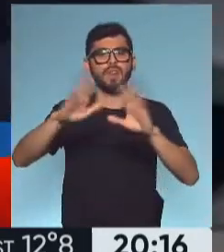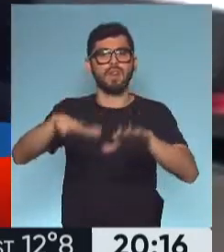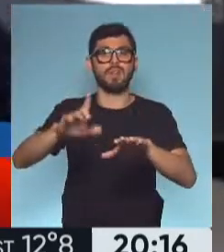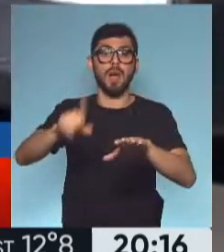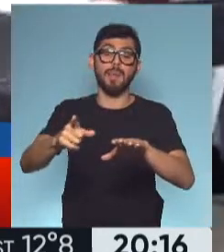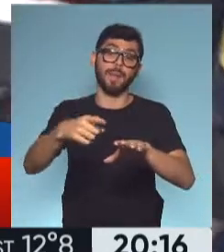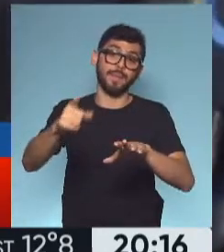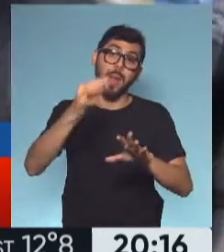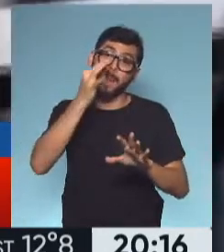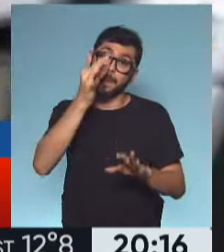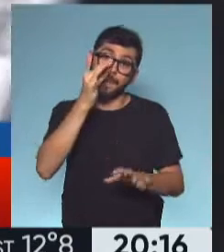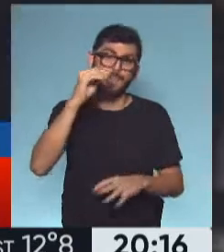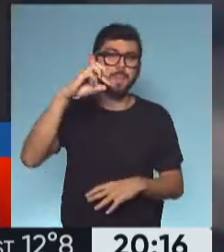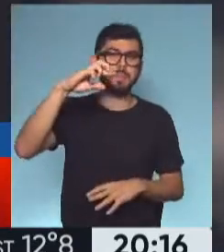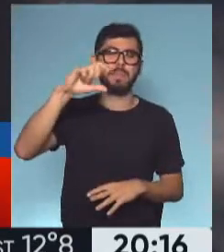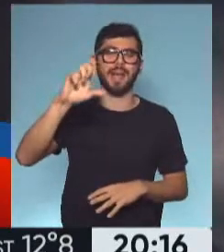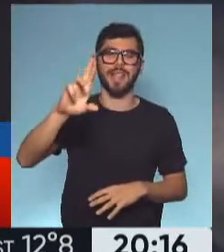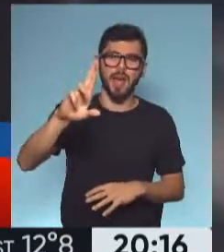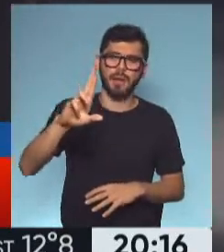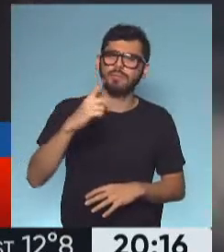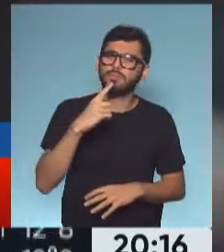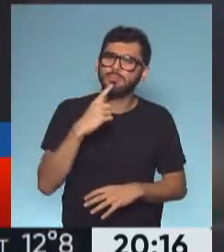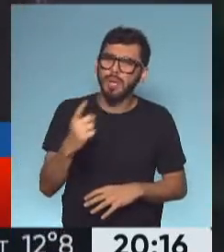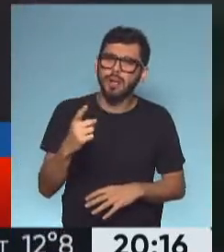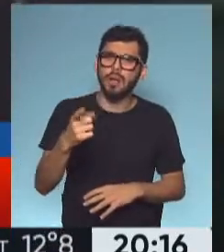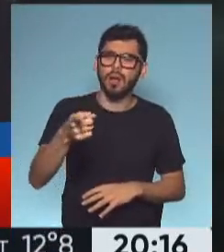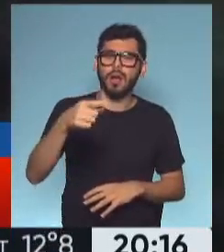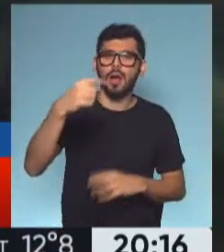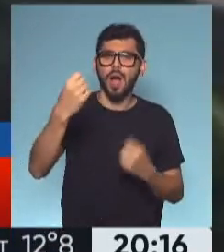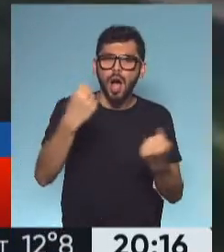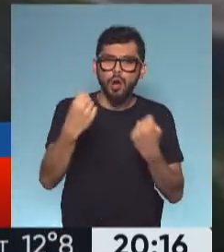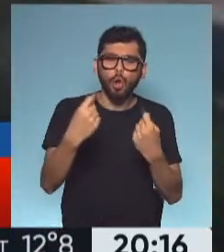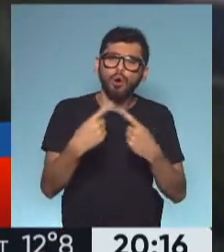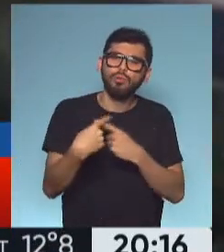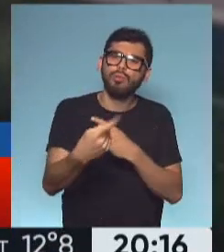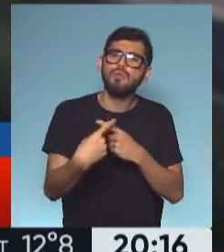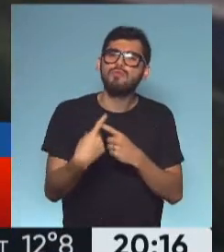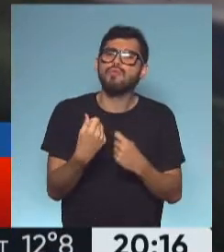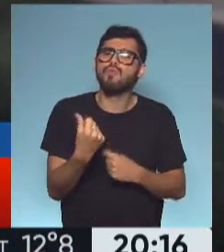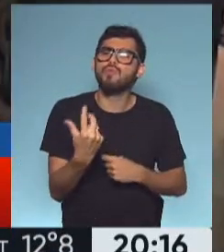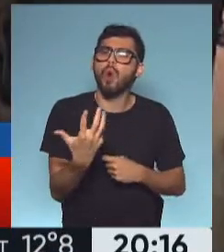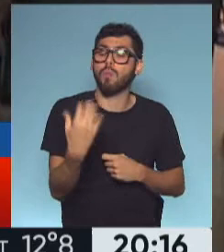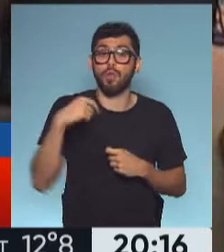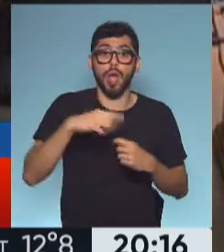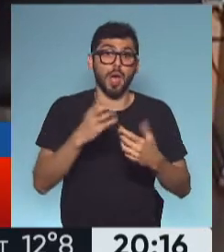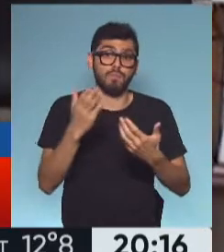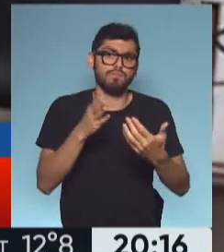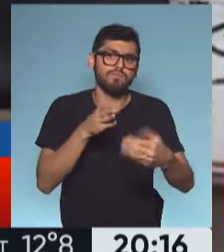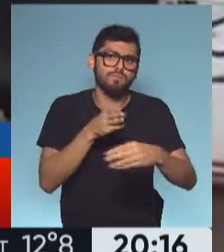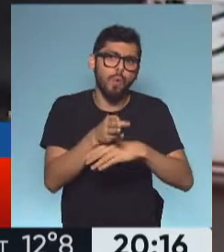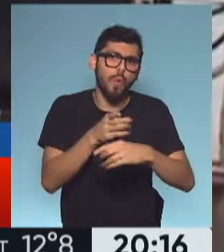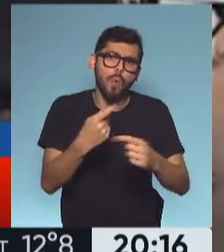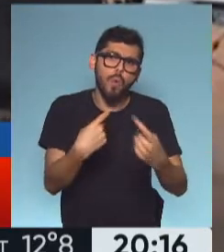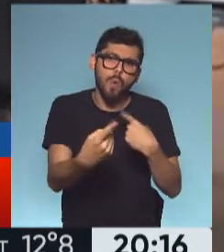PCR correspondiente. ¿Qué ha pasado, qué ha ocurrido con el flujo de vehículos, teniendo en cuenta que este es un paso muy importante? Pasan